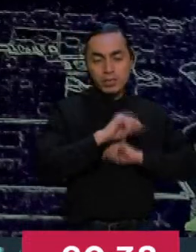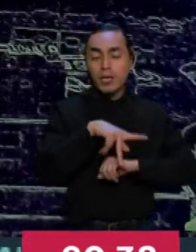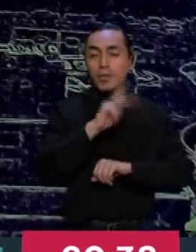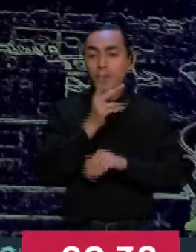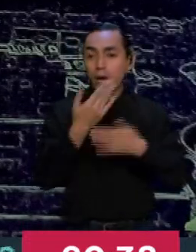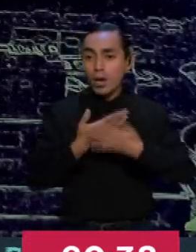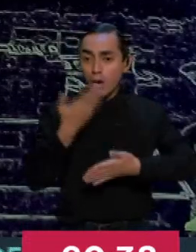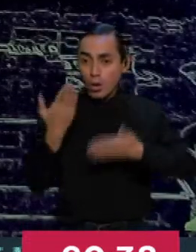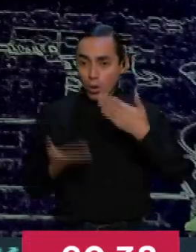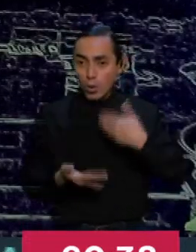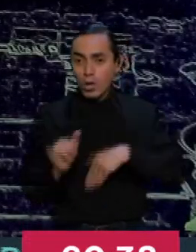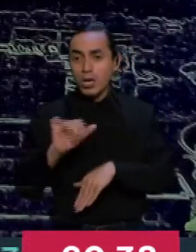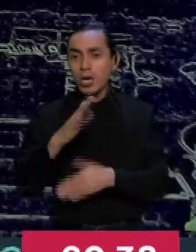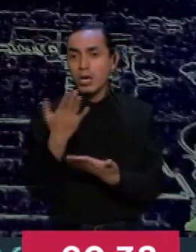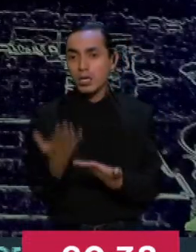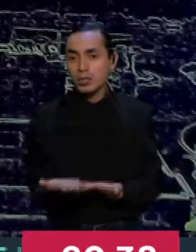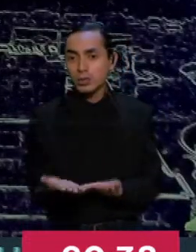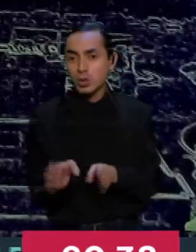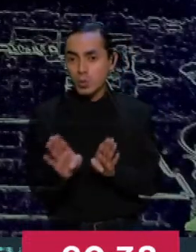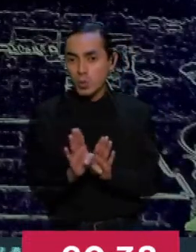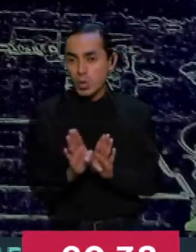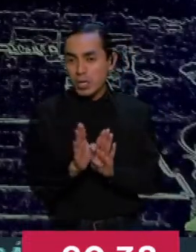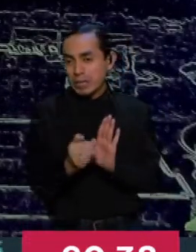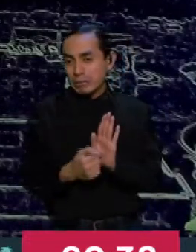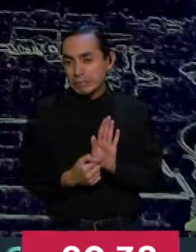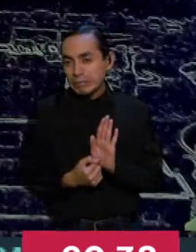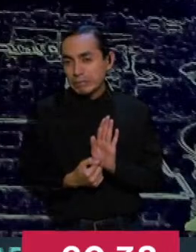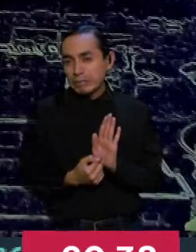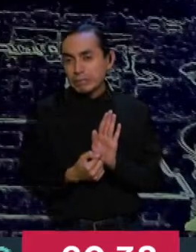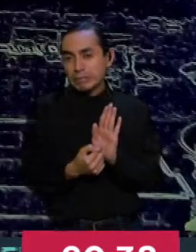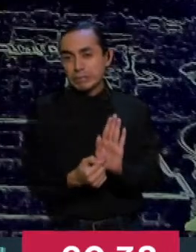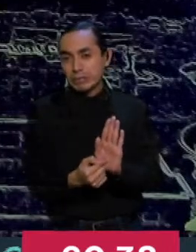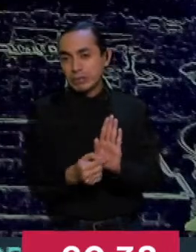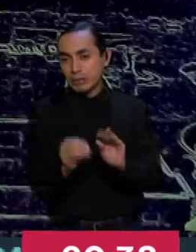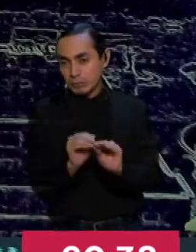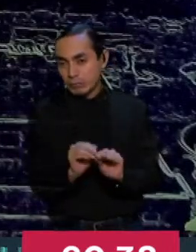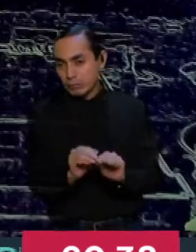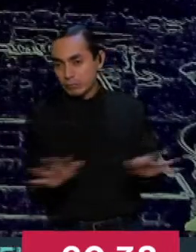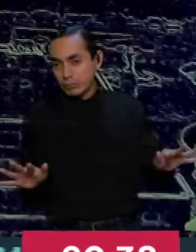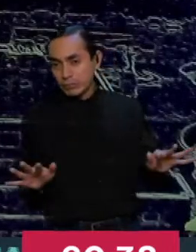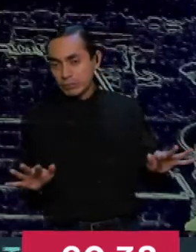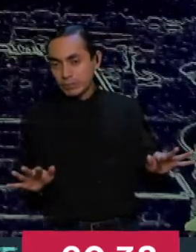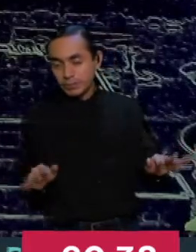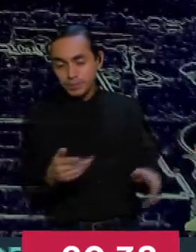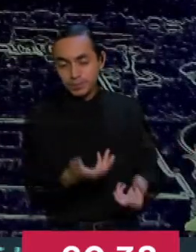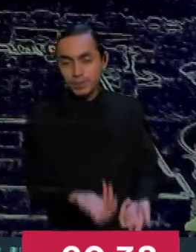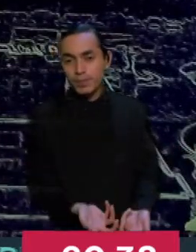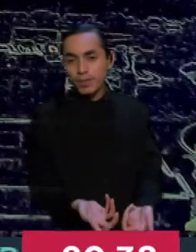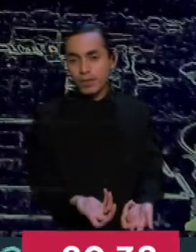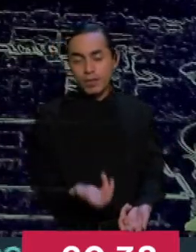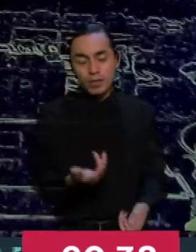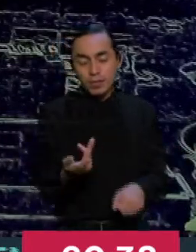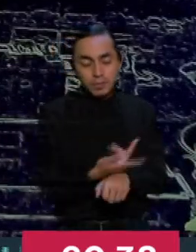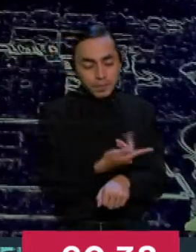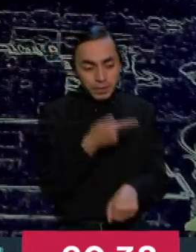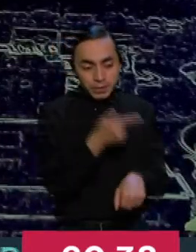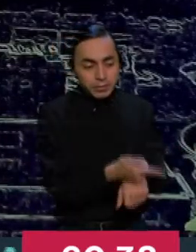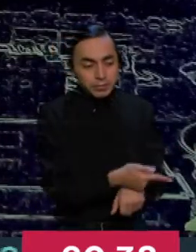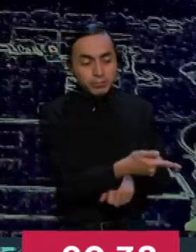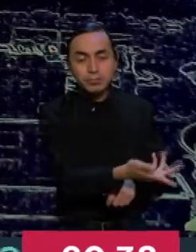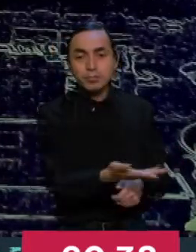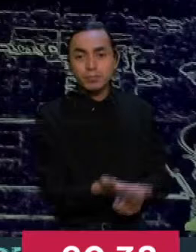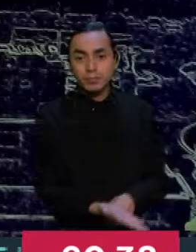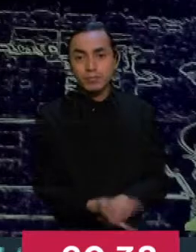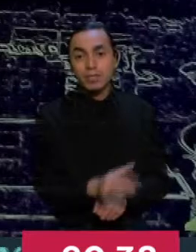día ya es un poquito más divulgado. ¿Qué se encuentra? Que todavía ahí